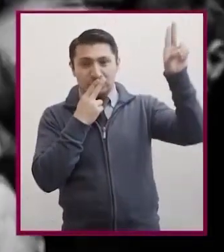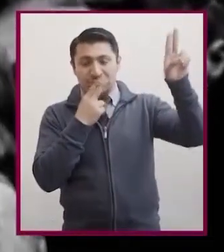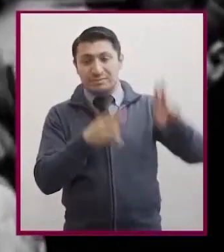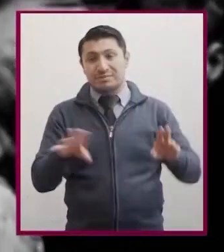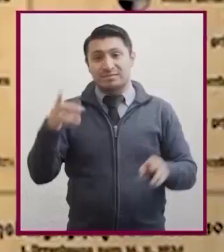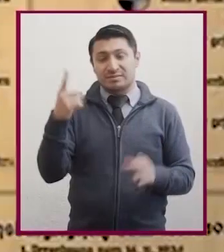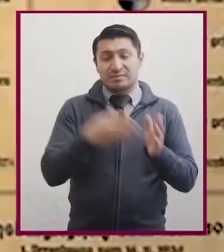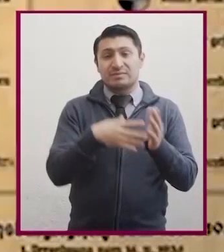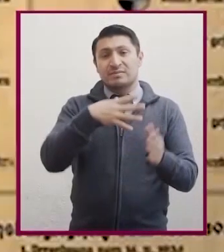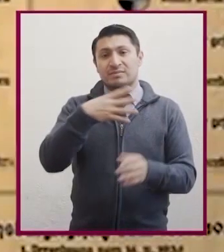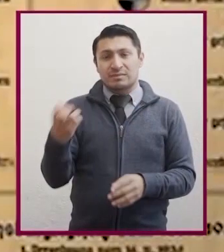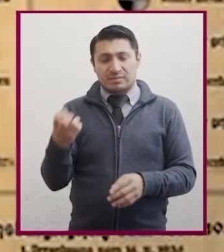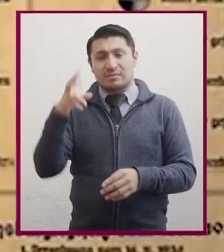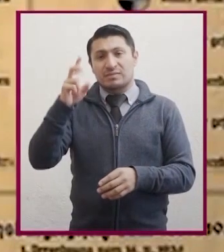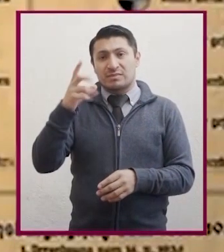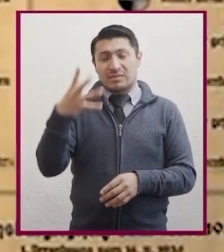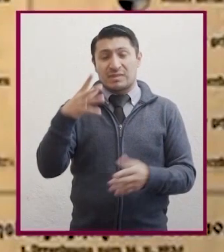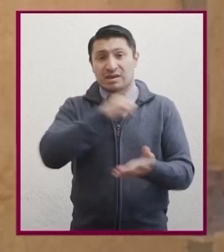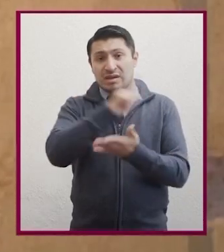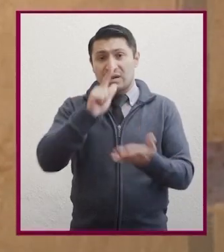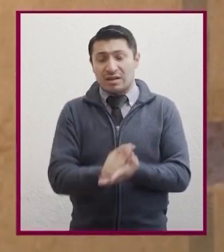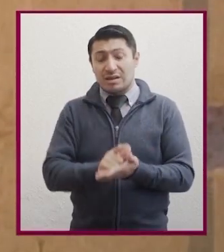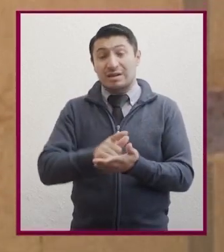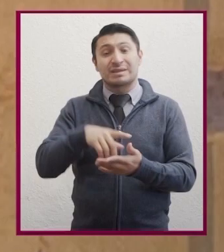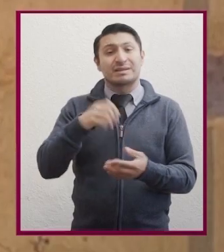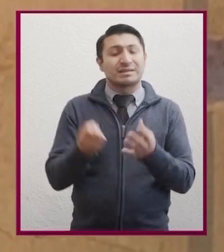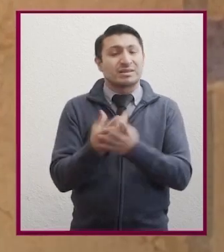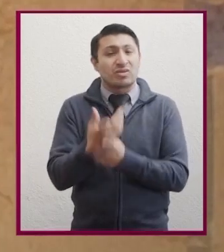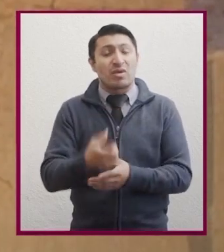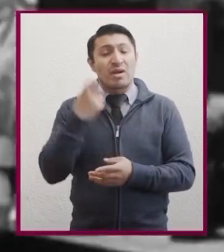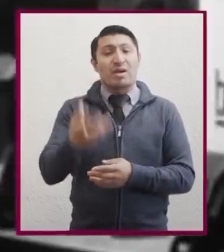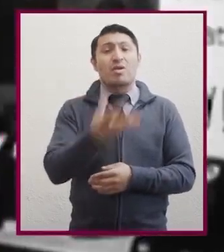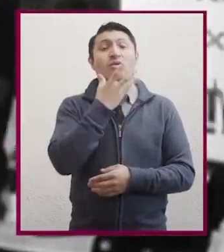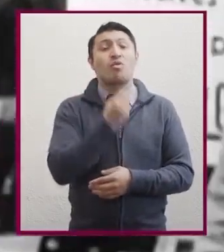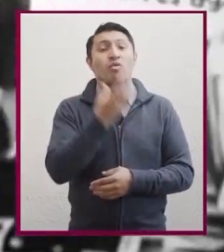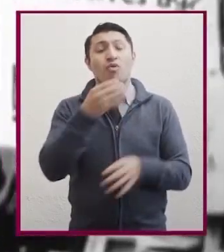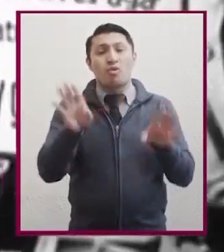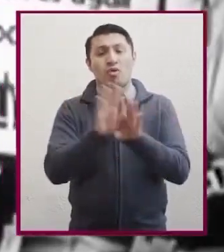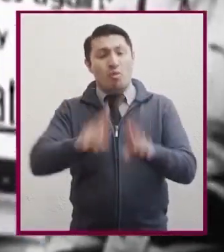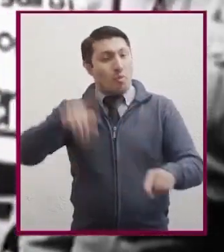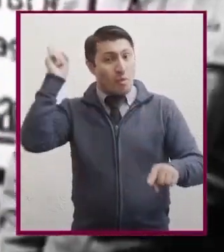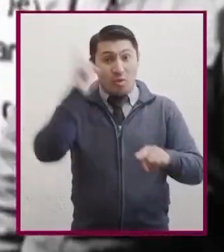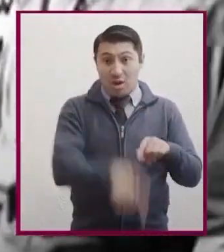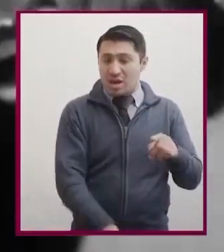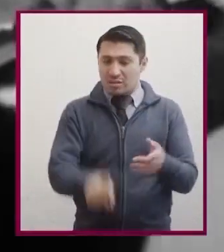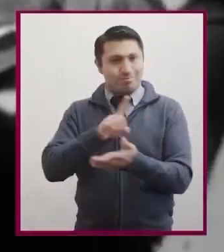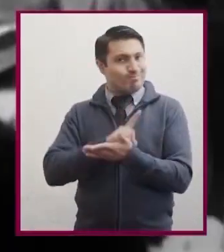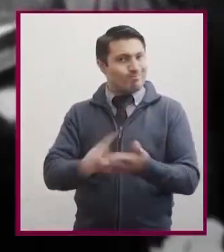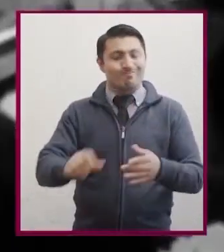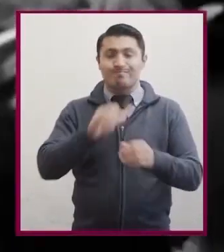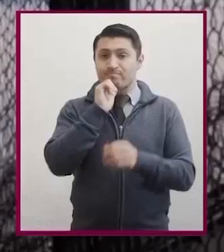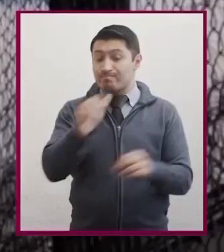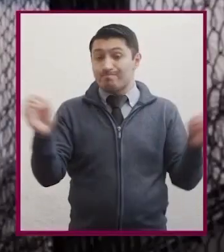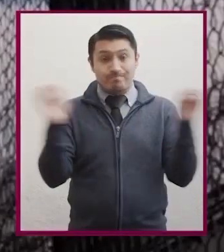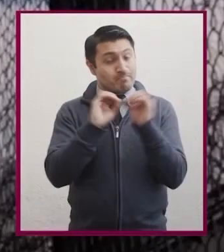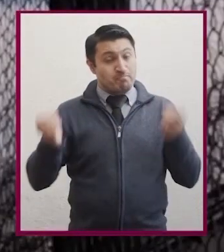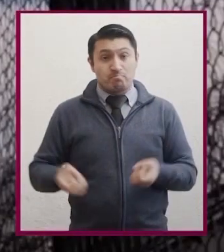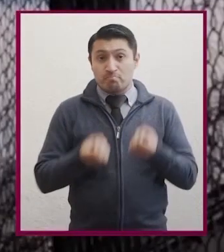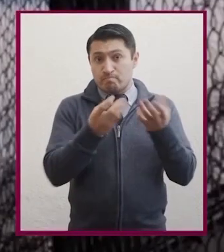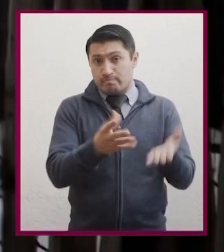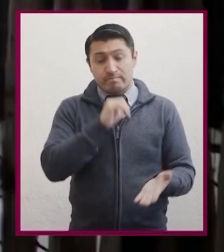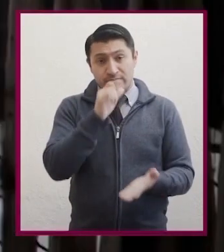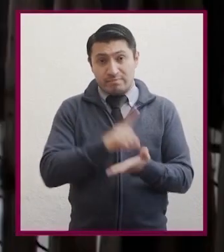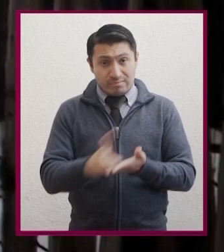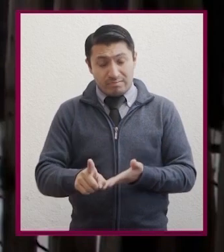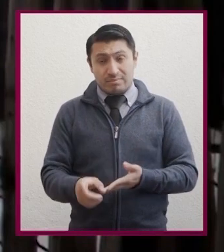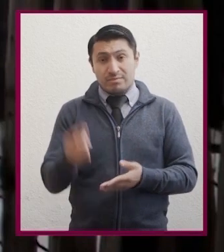1935, se promulgaron las Leyes de Núremberg, con las cuales los judíos quedaron privados de los mínimos derechos. En